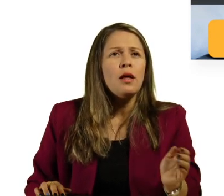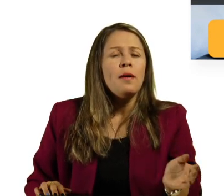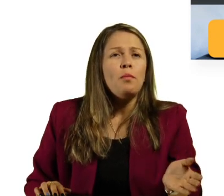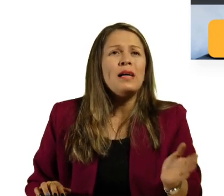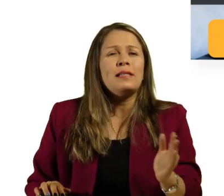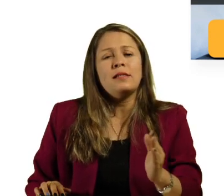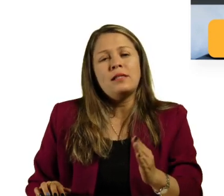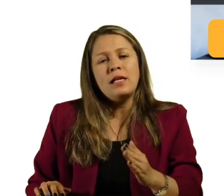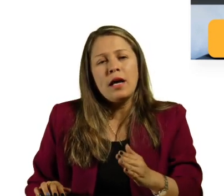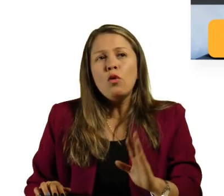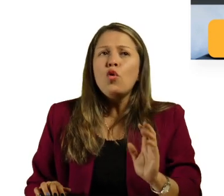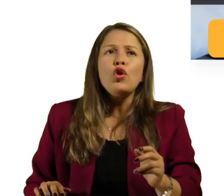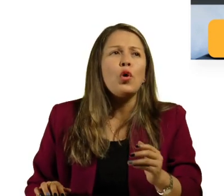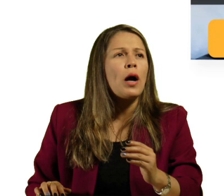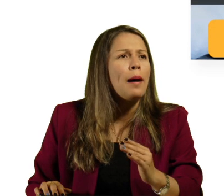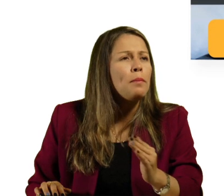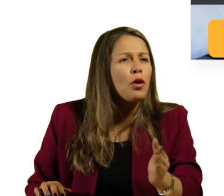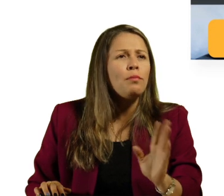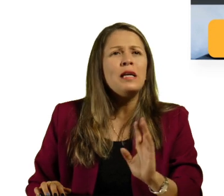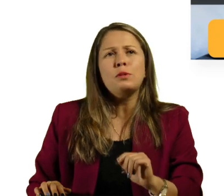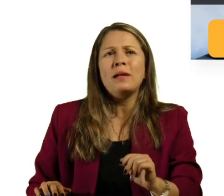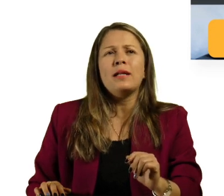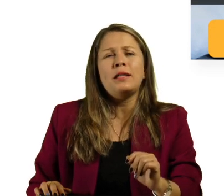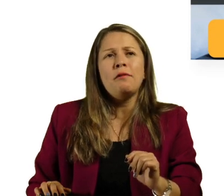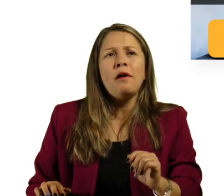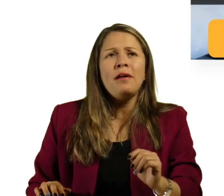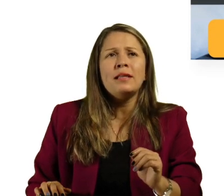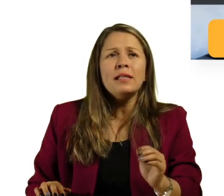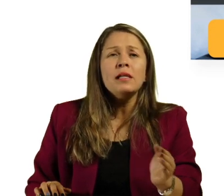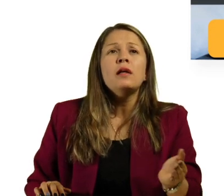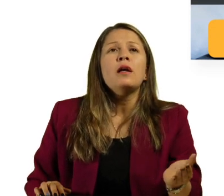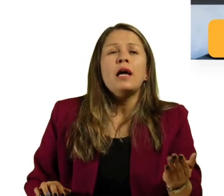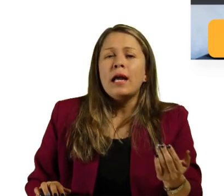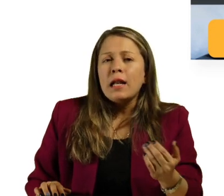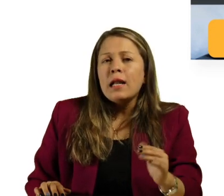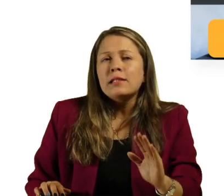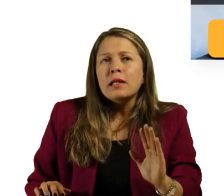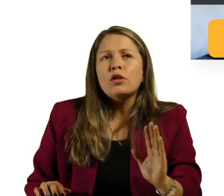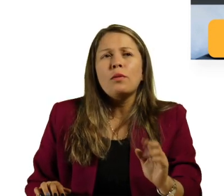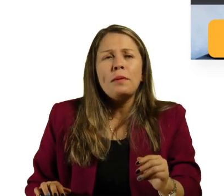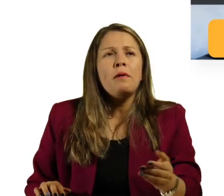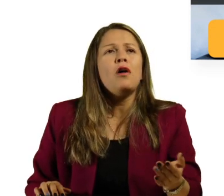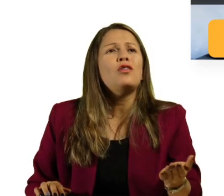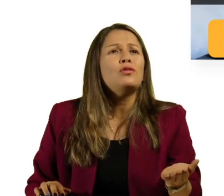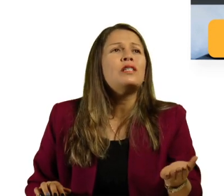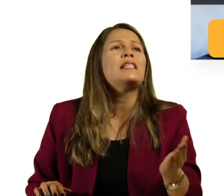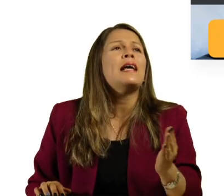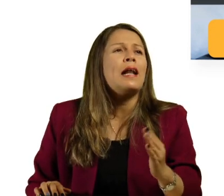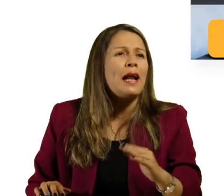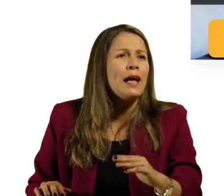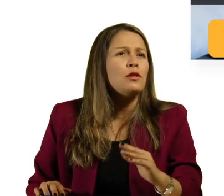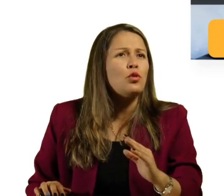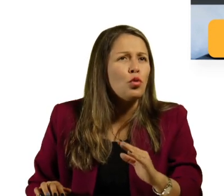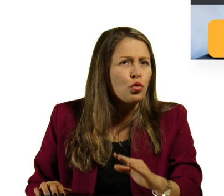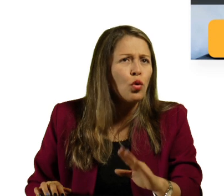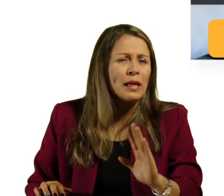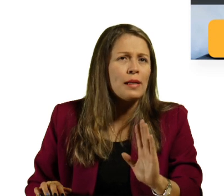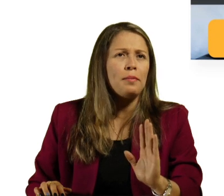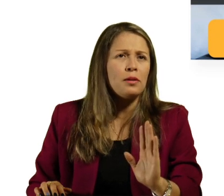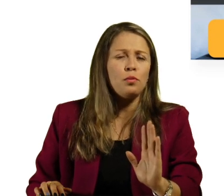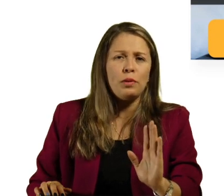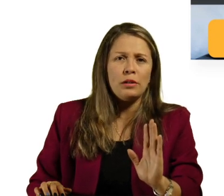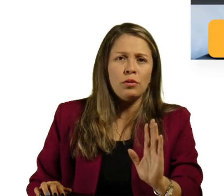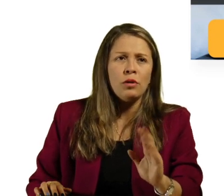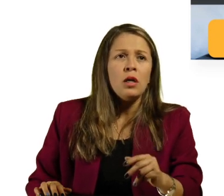presupuestos, pues si en junio cambió mi expectativa de ventas, en el sector privado se reestructura